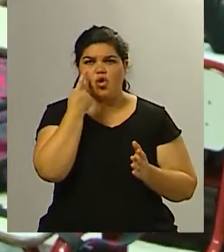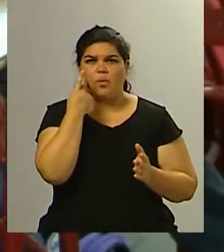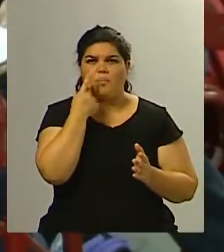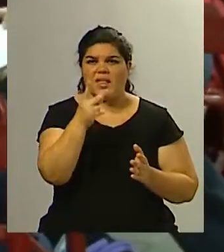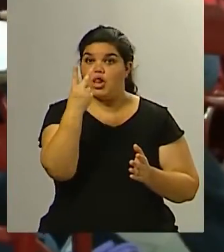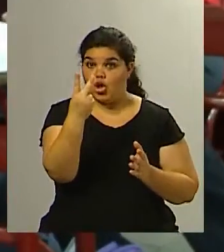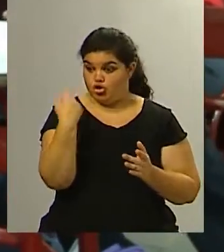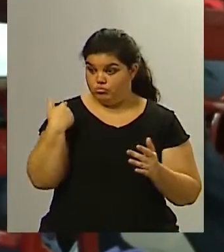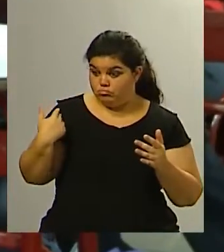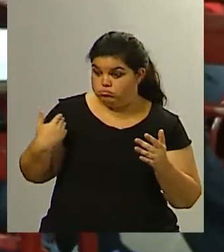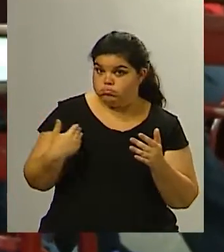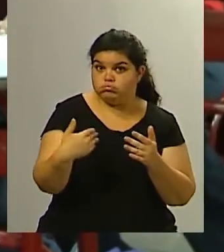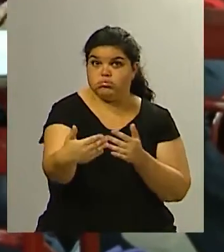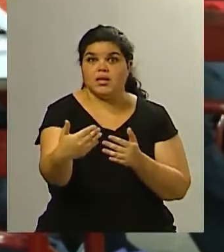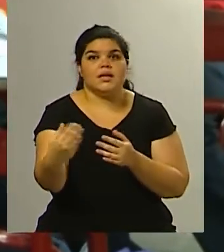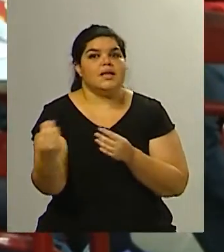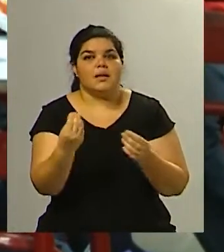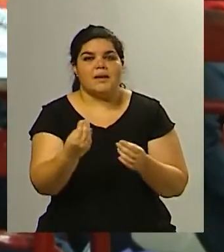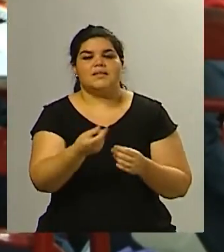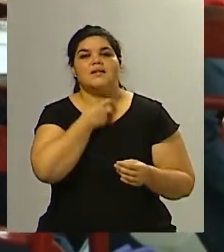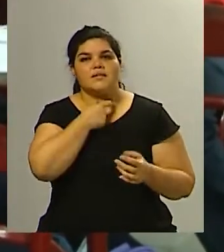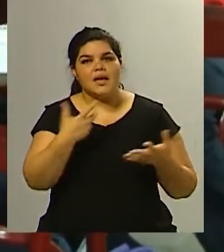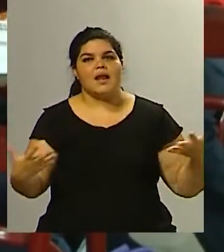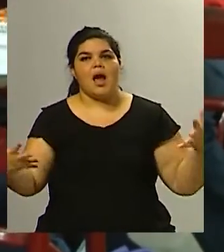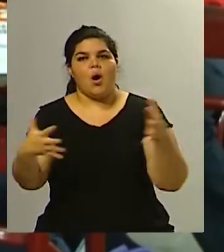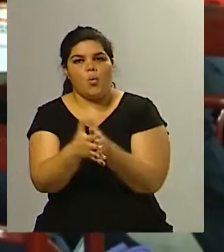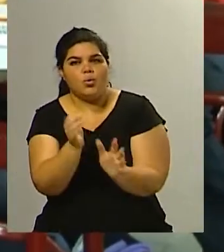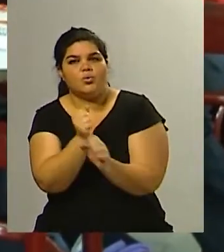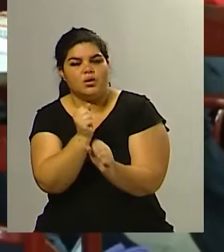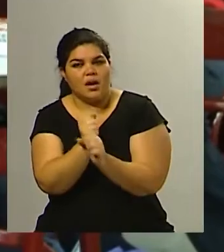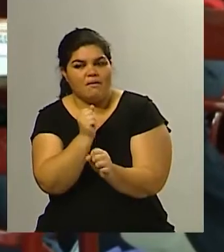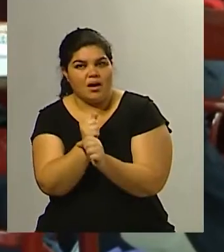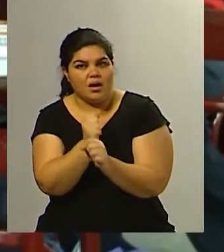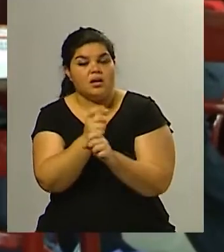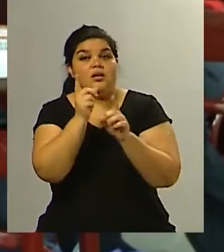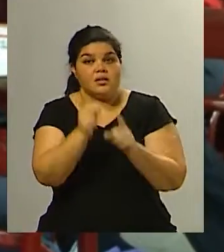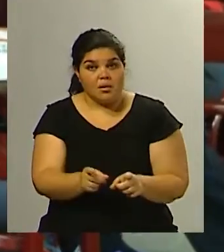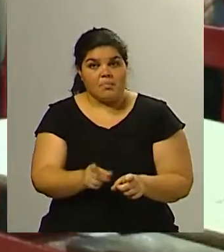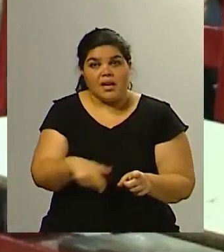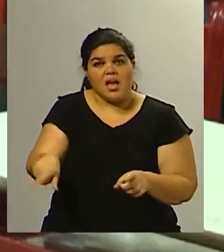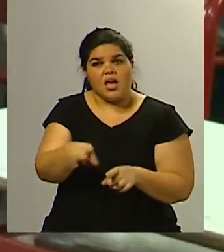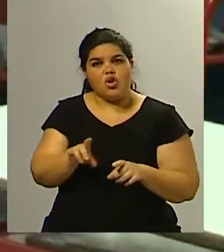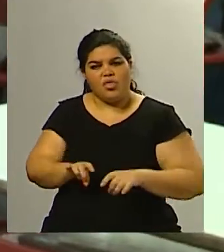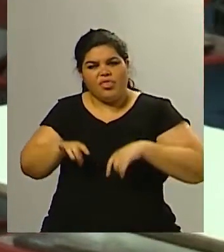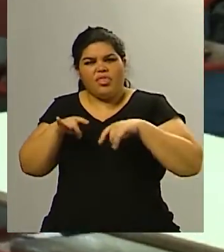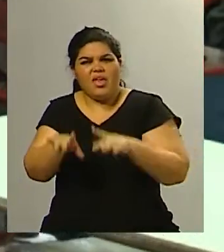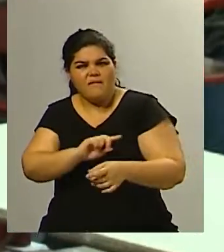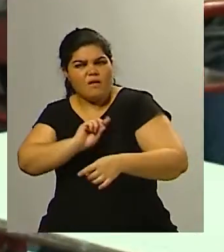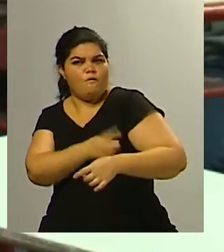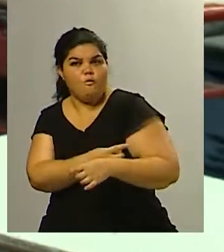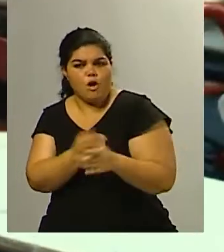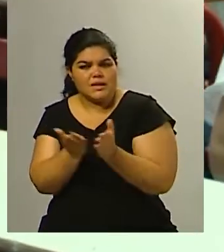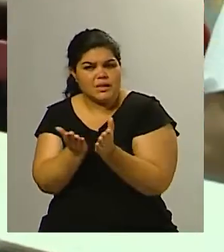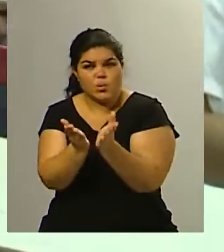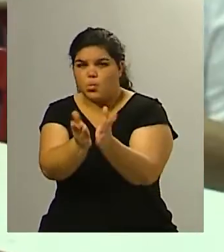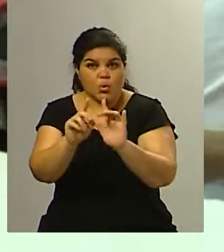puesto el foco en el eje de articulación, pero precisamente en el acompañamiento a esas trayectorias debilitadas a través de programas